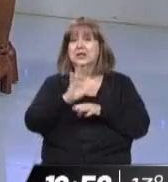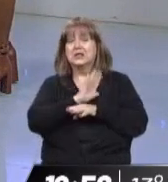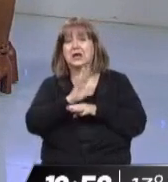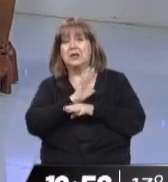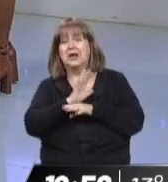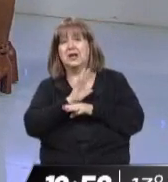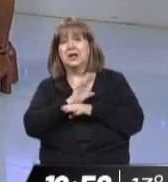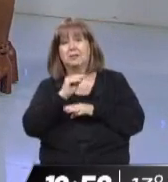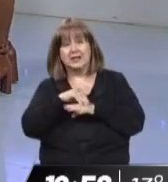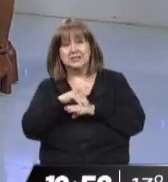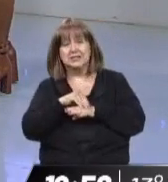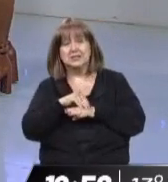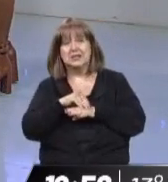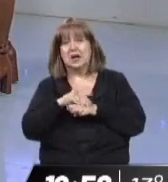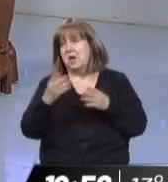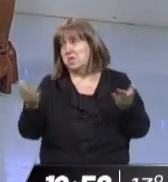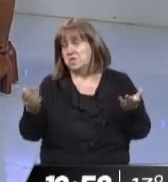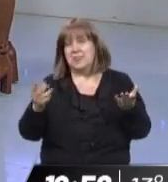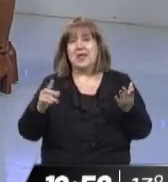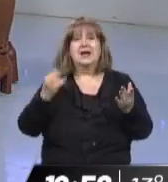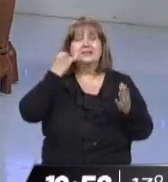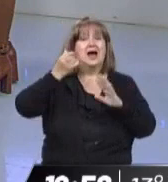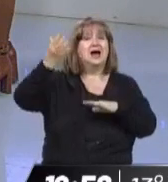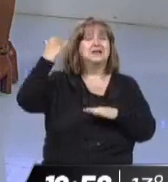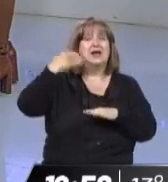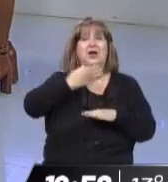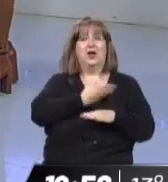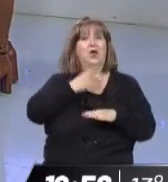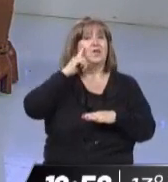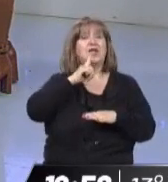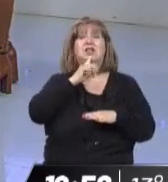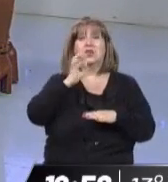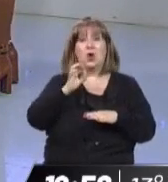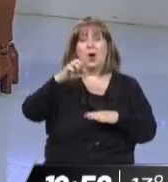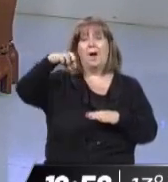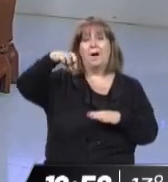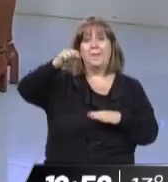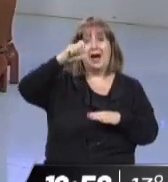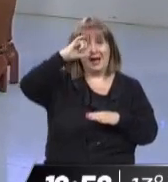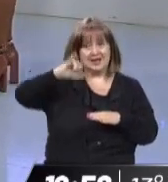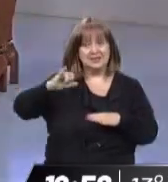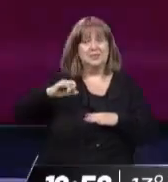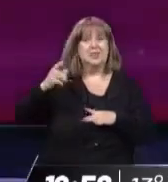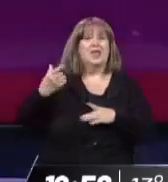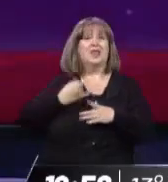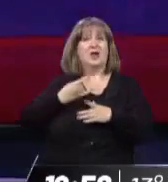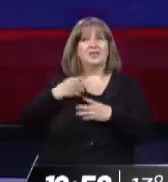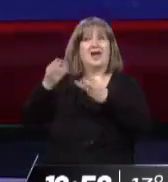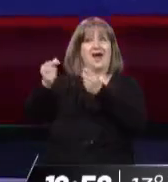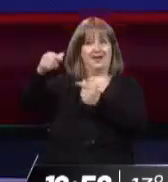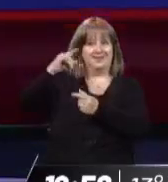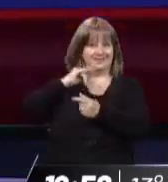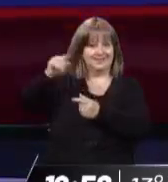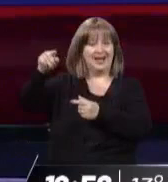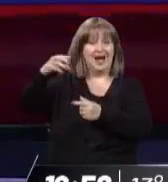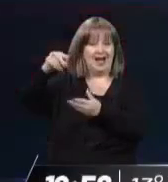quedar para mañana. Como ustedes digan, bueno, ayer actuó Fito Páez, estuvo el primero en sus 7 shows en el Movistar Arena y hubo un momento bastante particular porque en la tribuna estaba